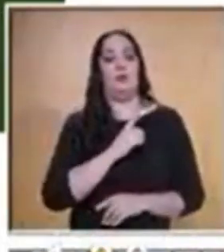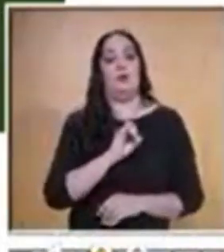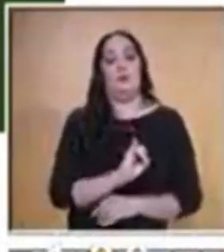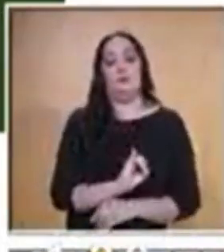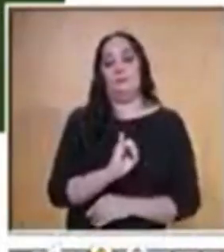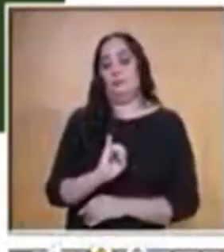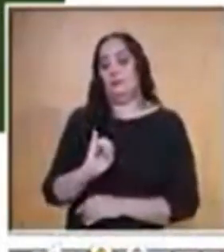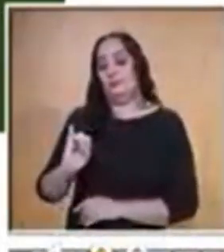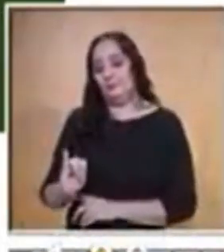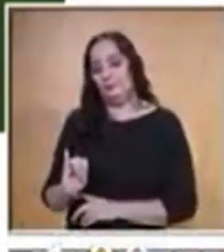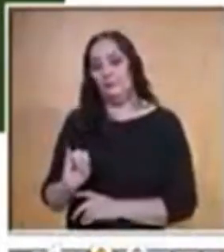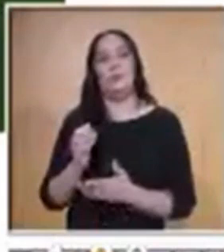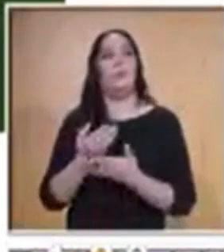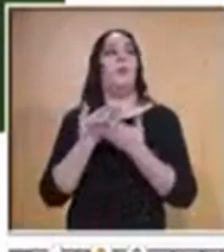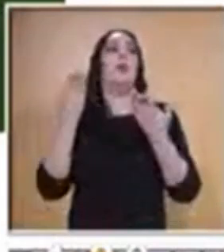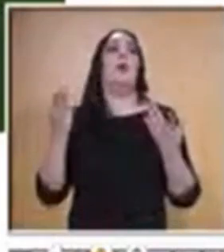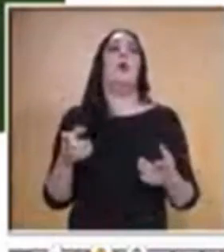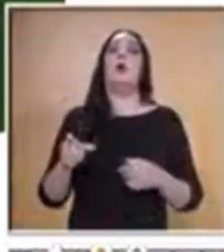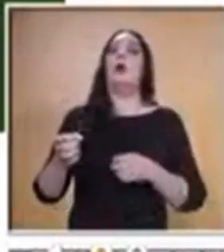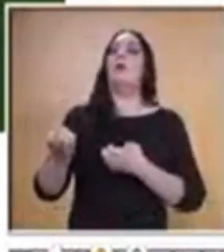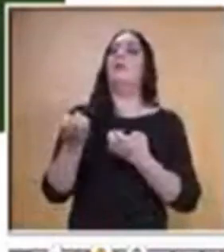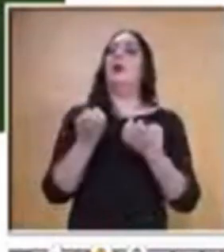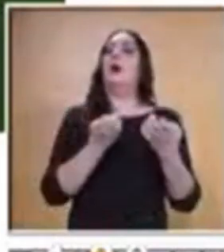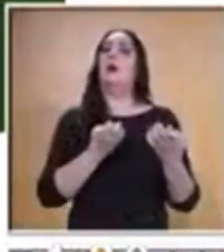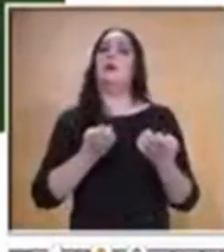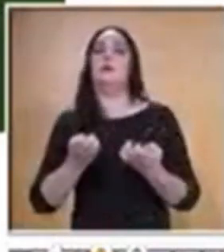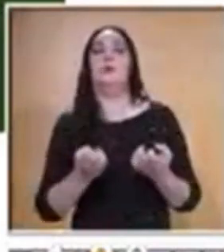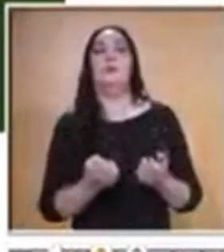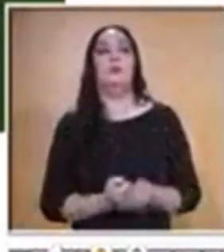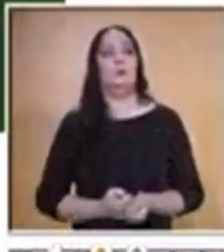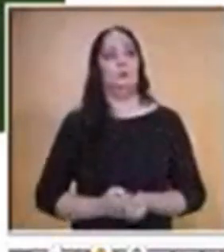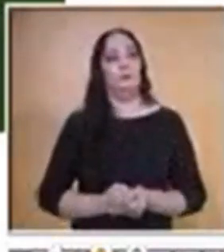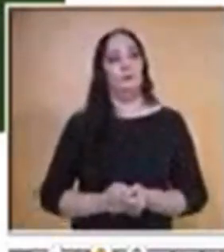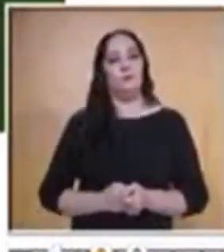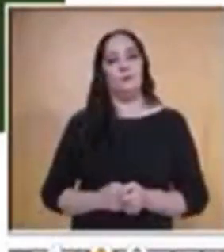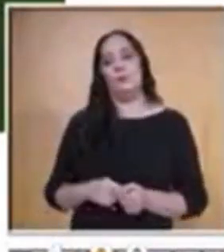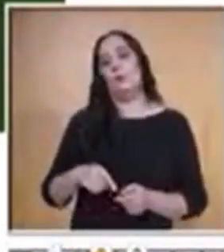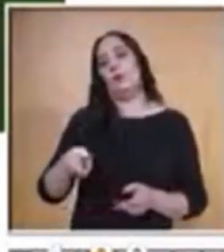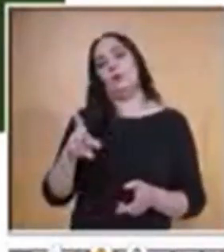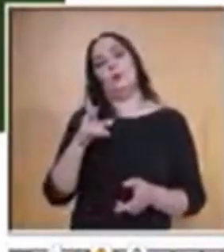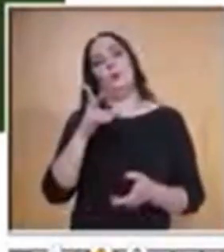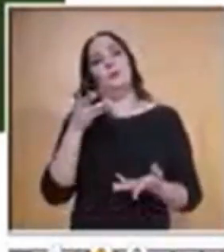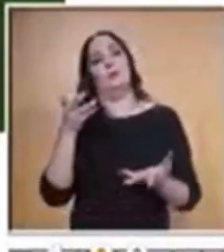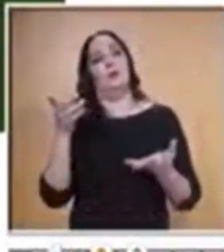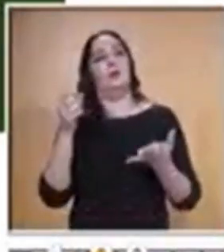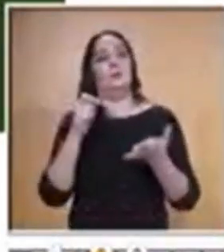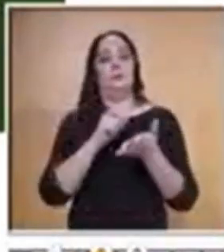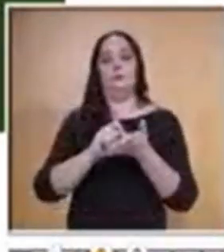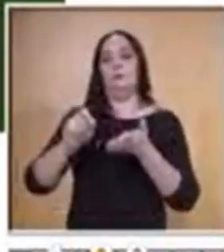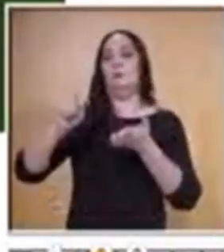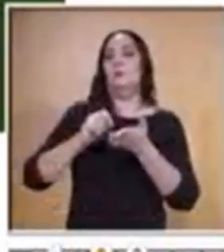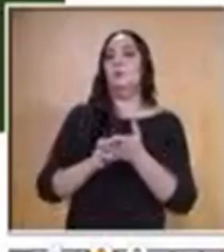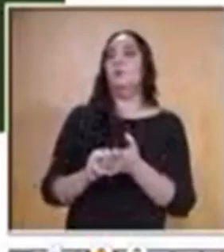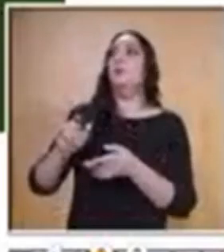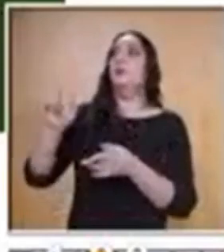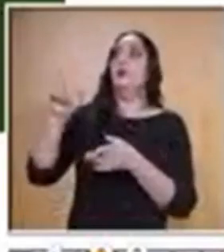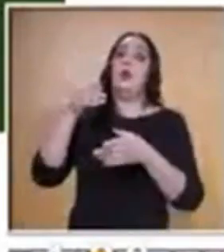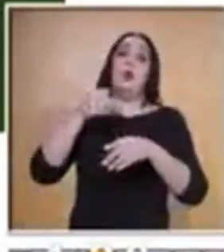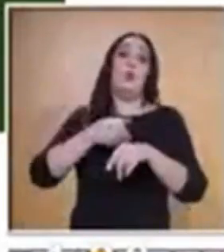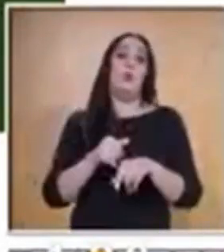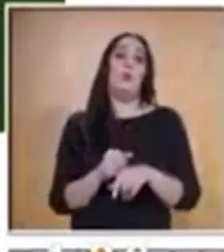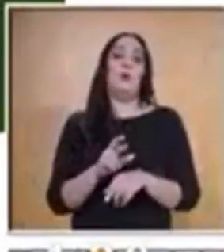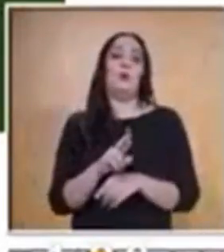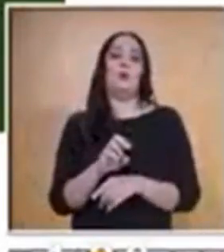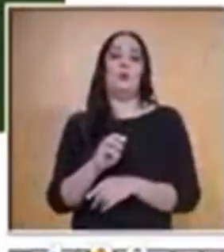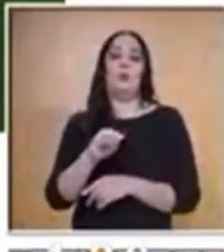Ahora vamos a hacer un ejercicio. Vamos a ver, vamos a poner frente a al número romano el valor